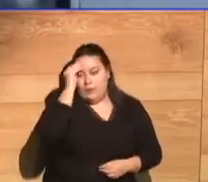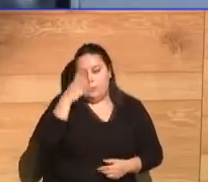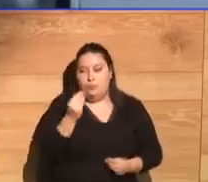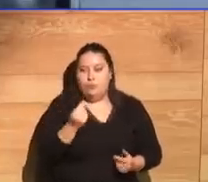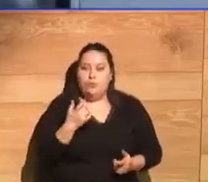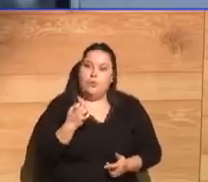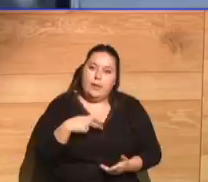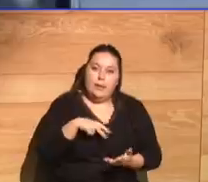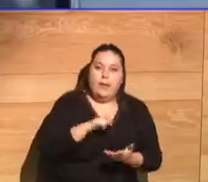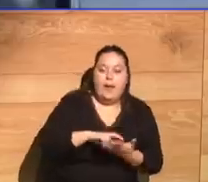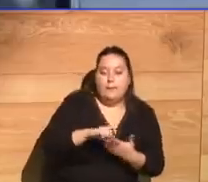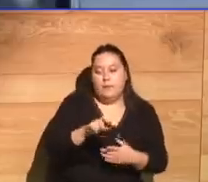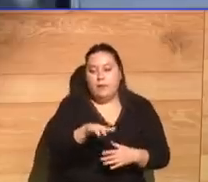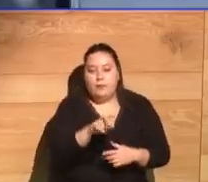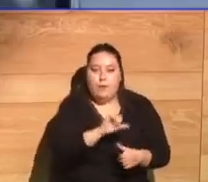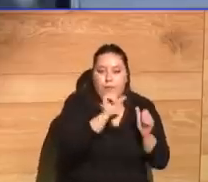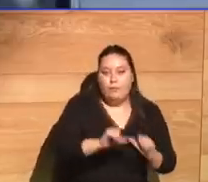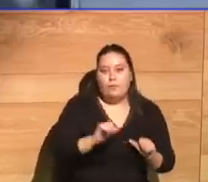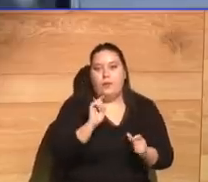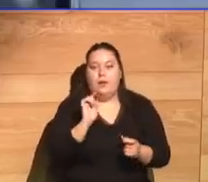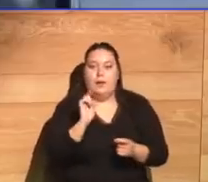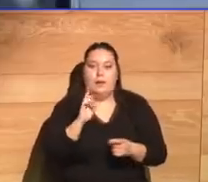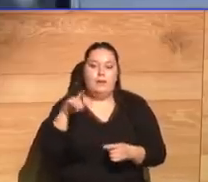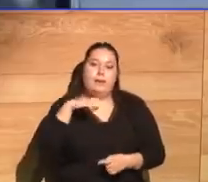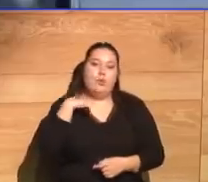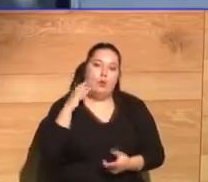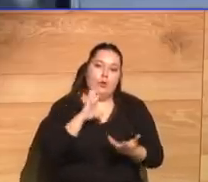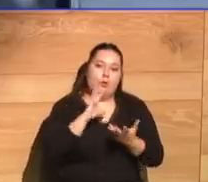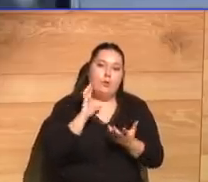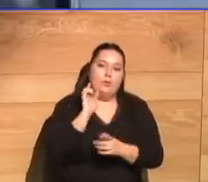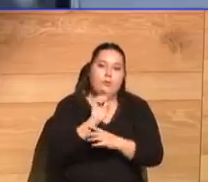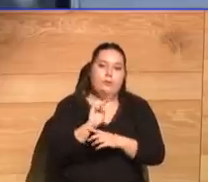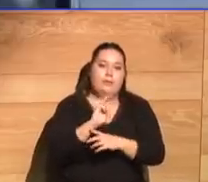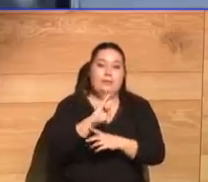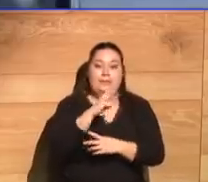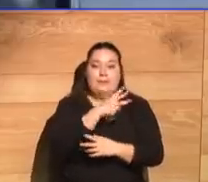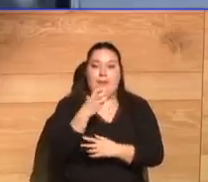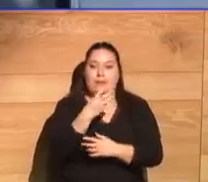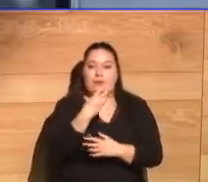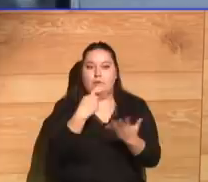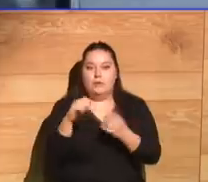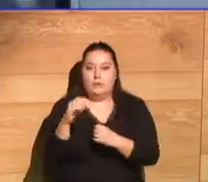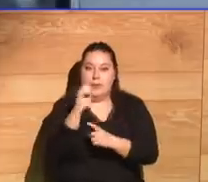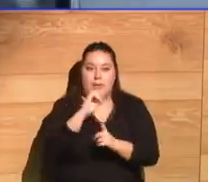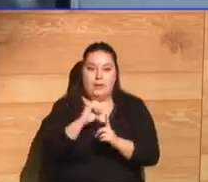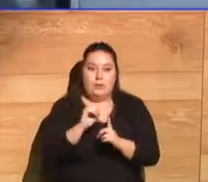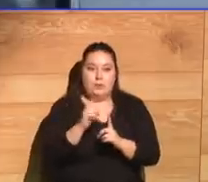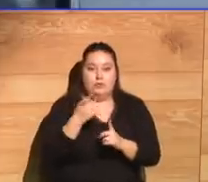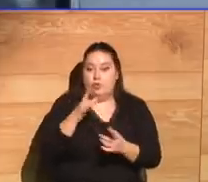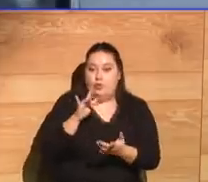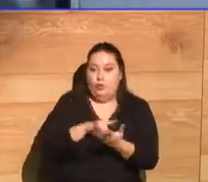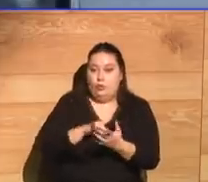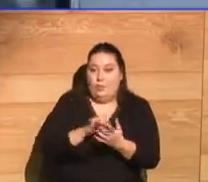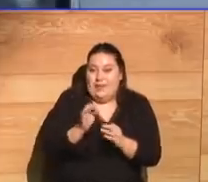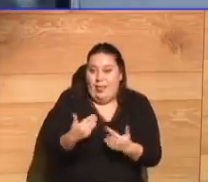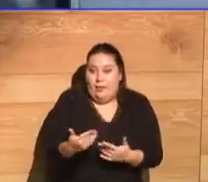que levite un poco, que se retuerza, que tenga demonios dentro. Pero cuando el cuello gira 360 grados y no pasa nada, dices, aquí ha